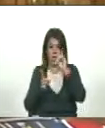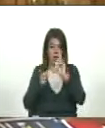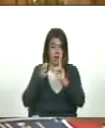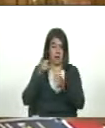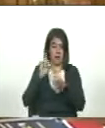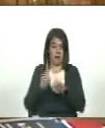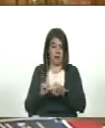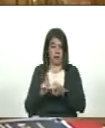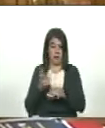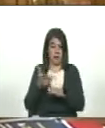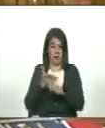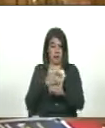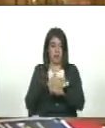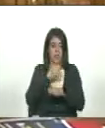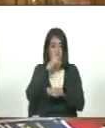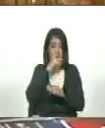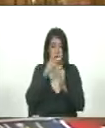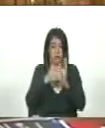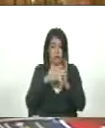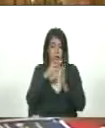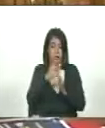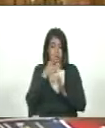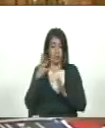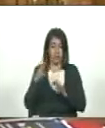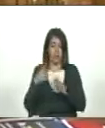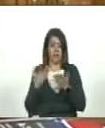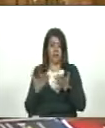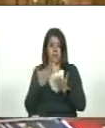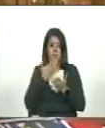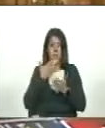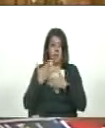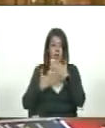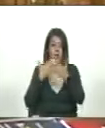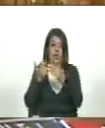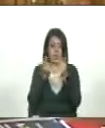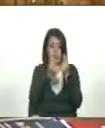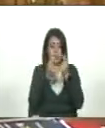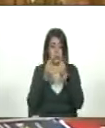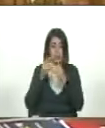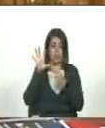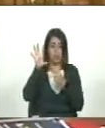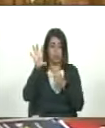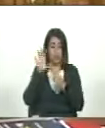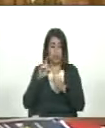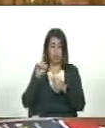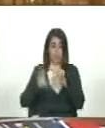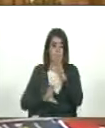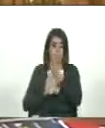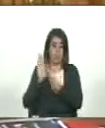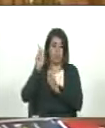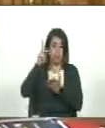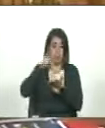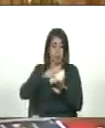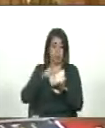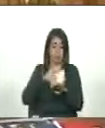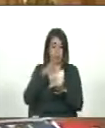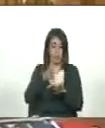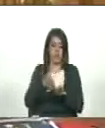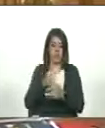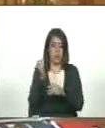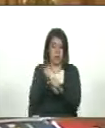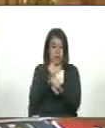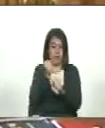está previsto para el año 2024, es recuperar ingresos para el Estado que vayan directamente a